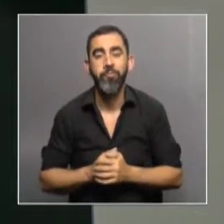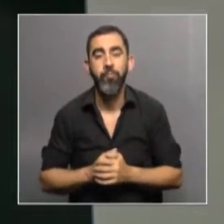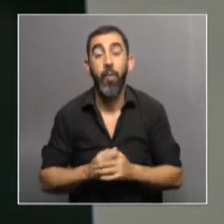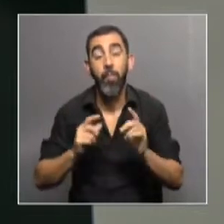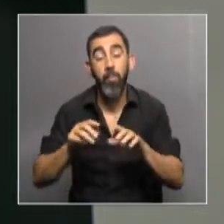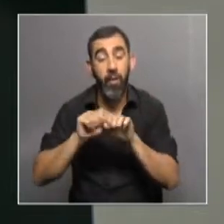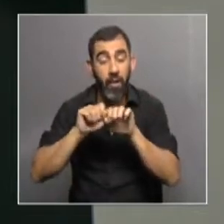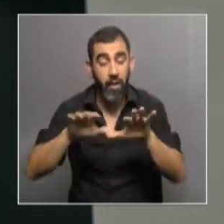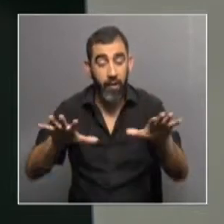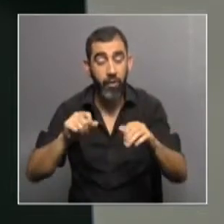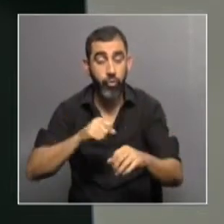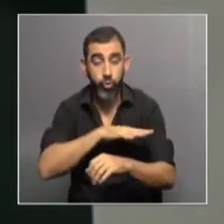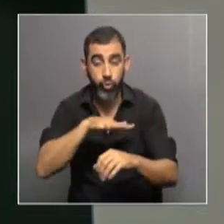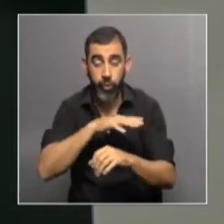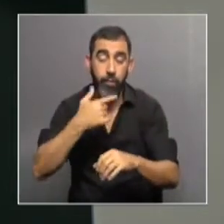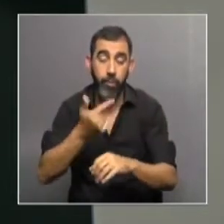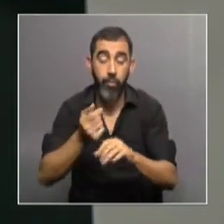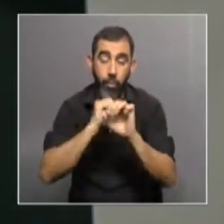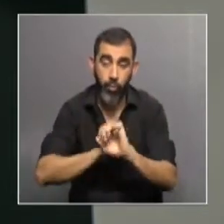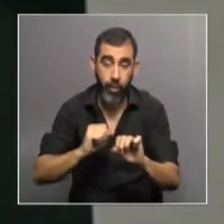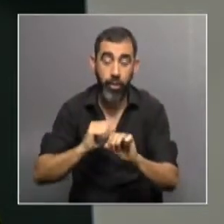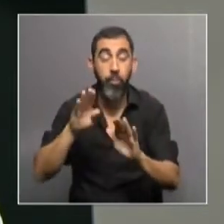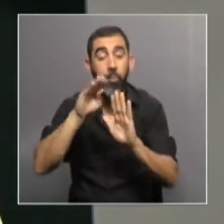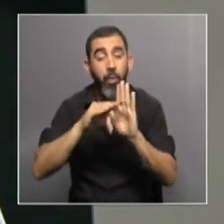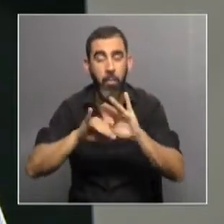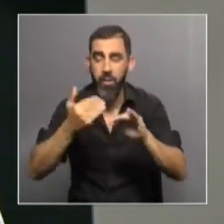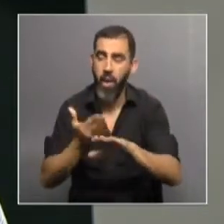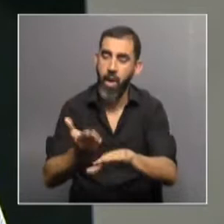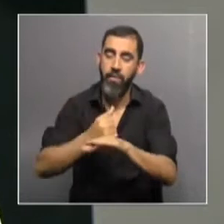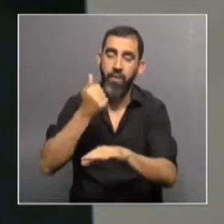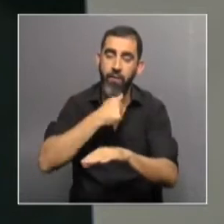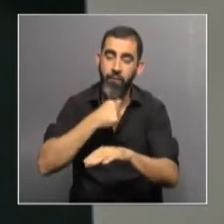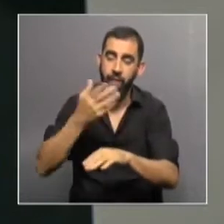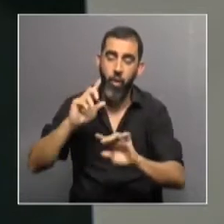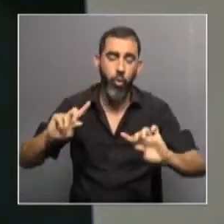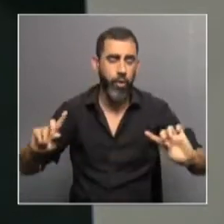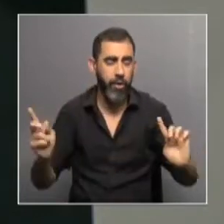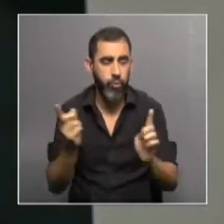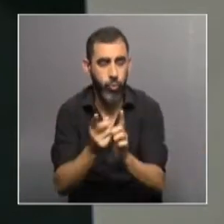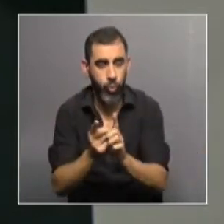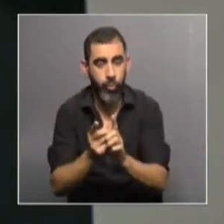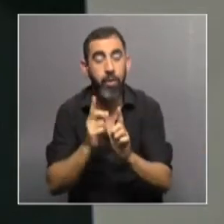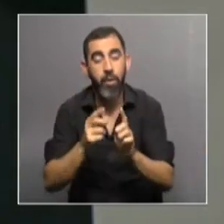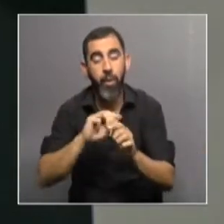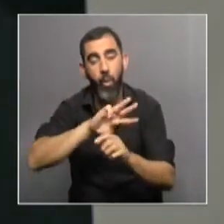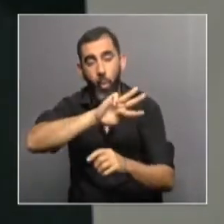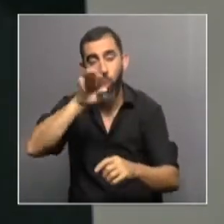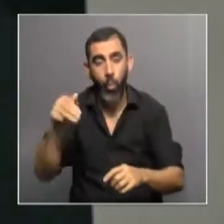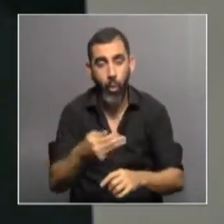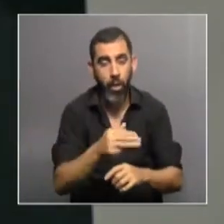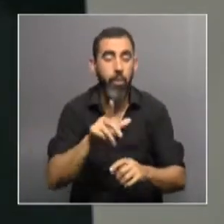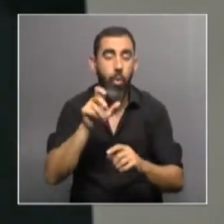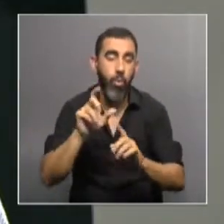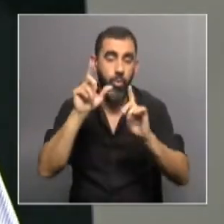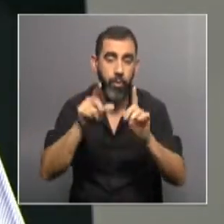de redes sociales se puede acceder por un lado a programas emitidos a resúmenes de texto también a través de página web y por